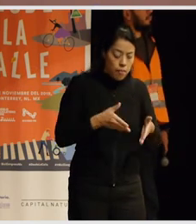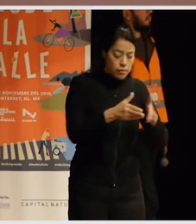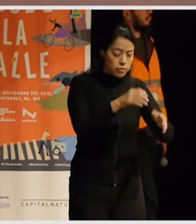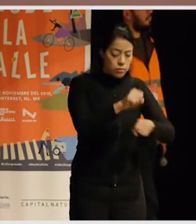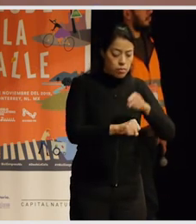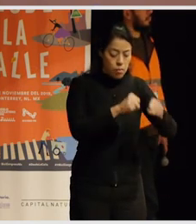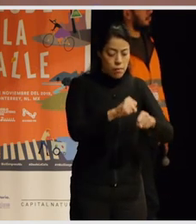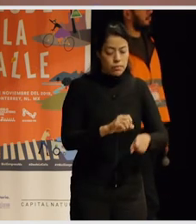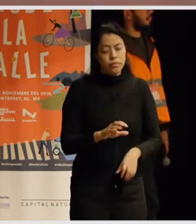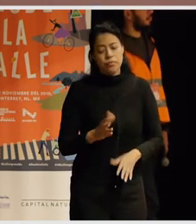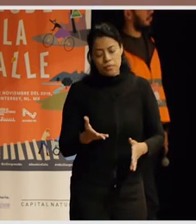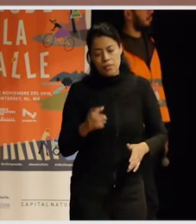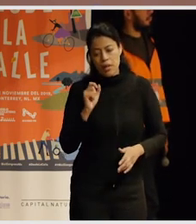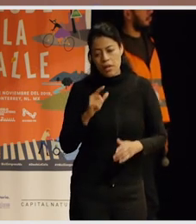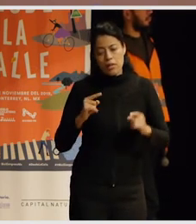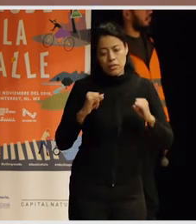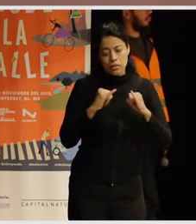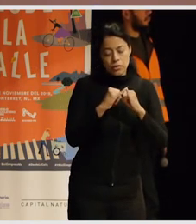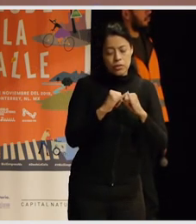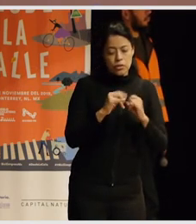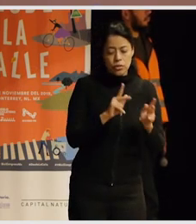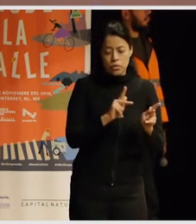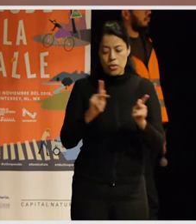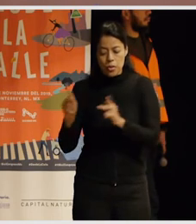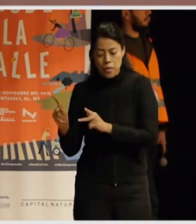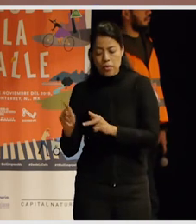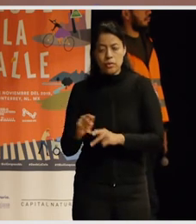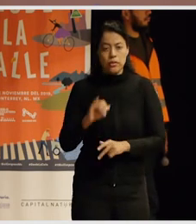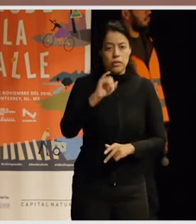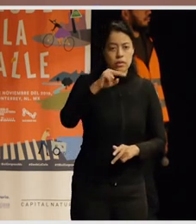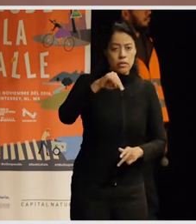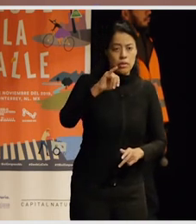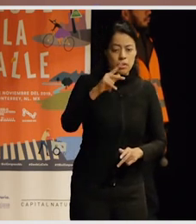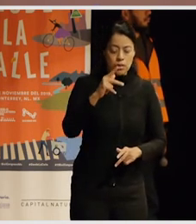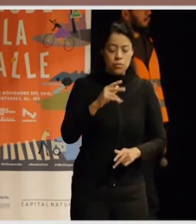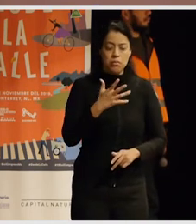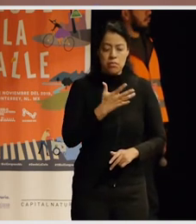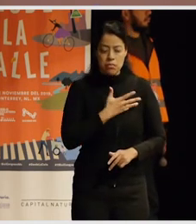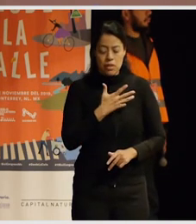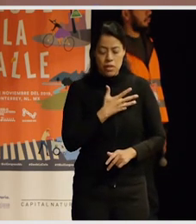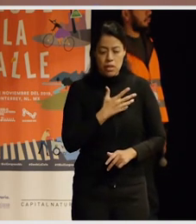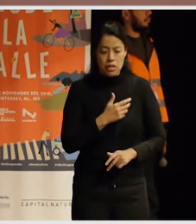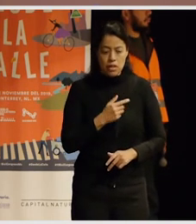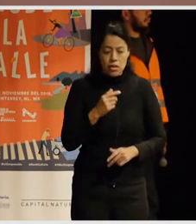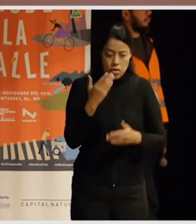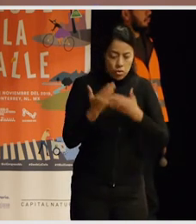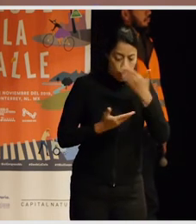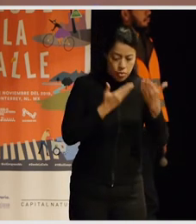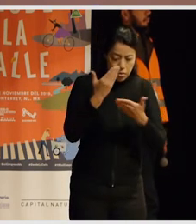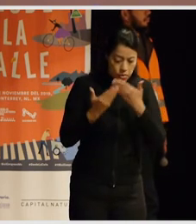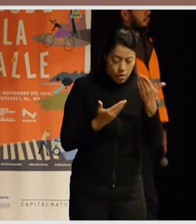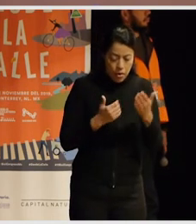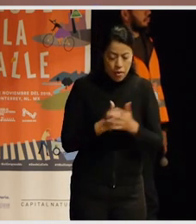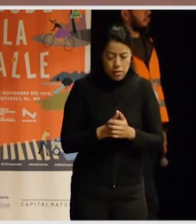obviamente tenemos hay un instituto municipal de planeación imip entonces ellos tienen todo un estudio de done